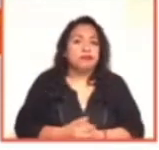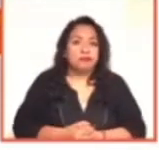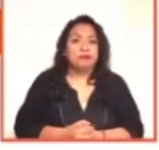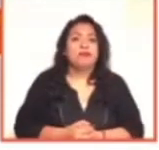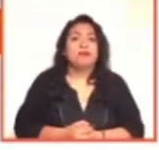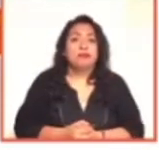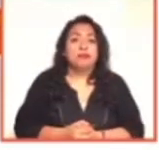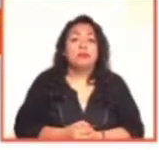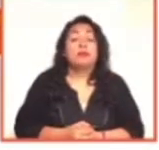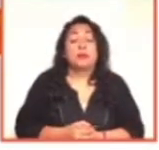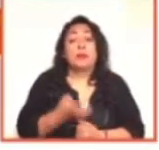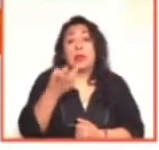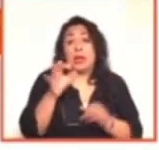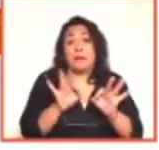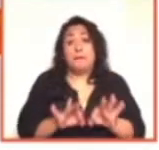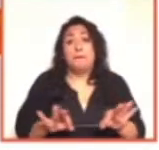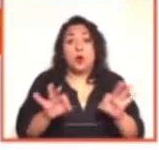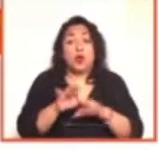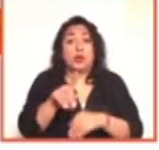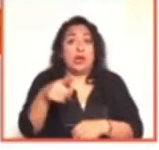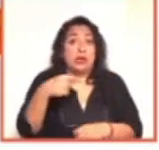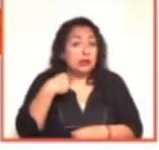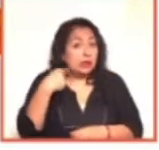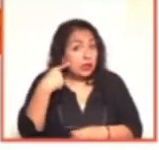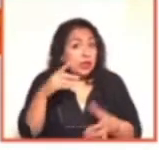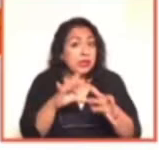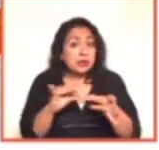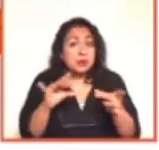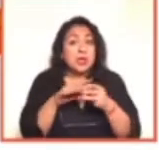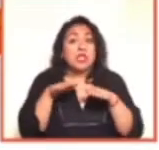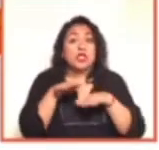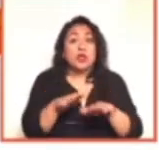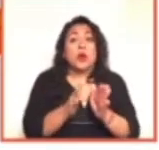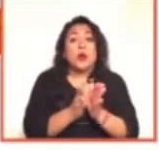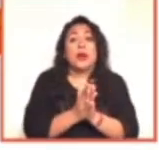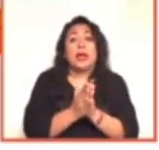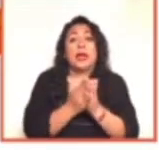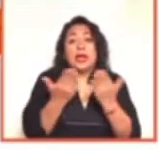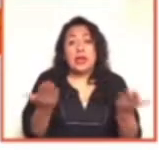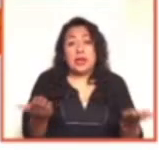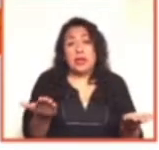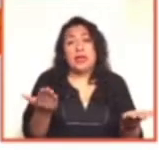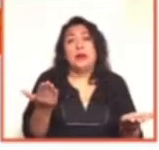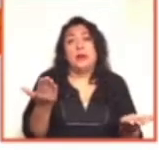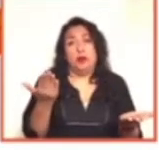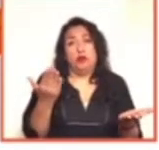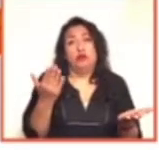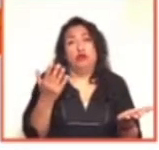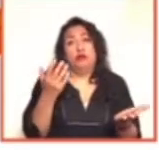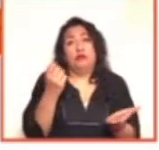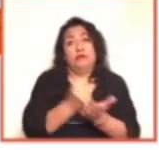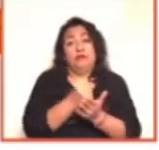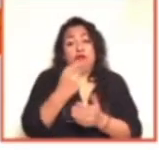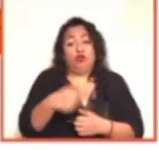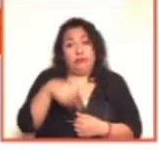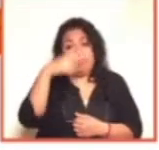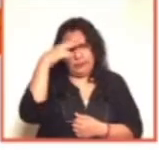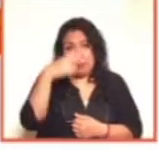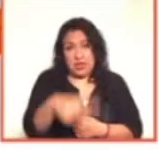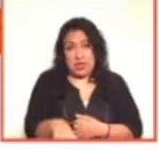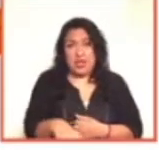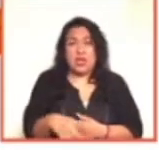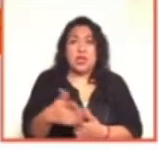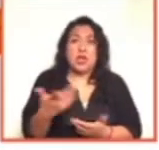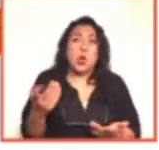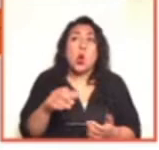Bueno, es muy importante lo que estamos escuchando en torno a los libros, a las ediciones creadas en México, dado que en